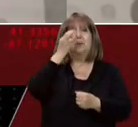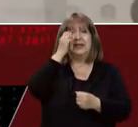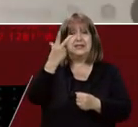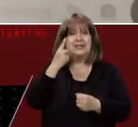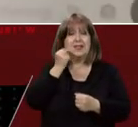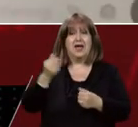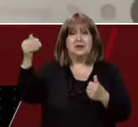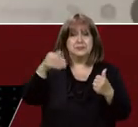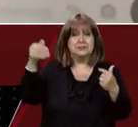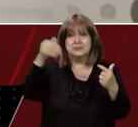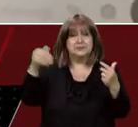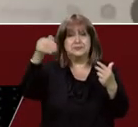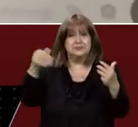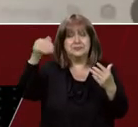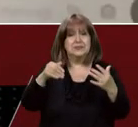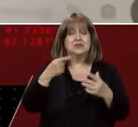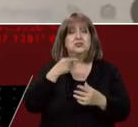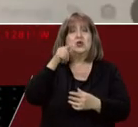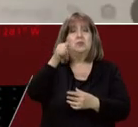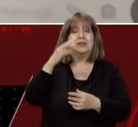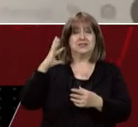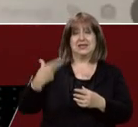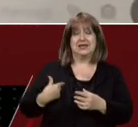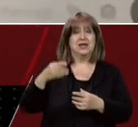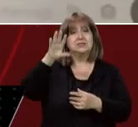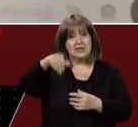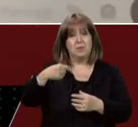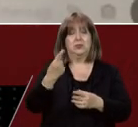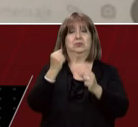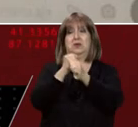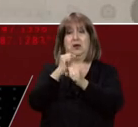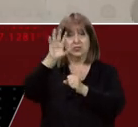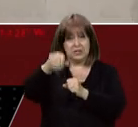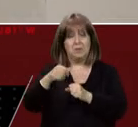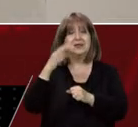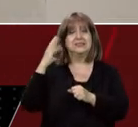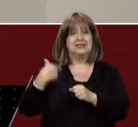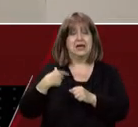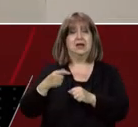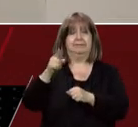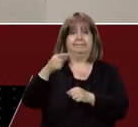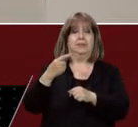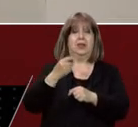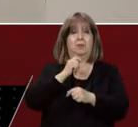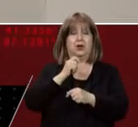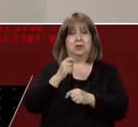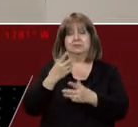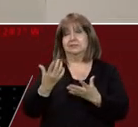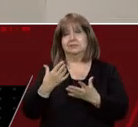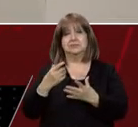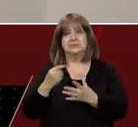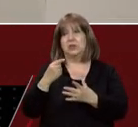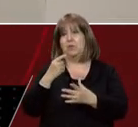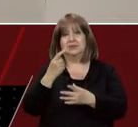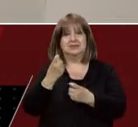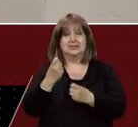pongo a usted porque es mujer. Sí. Yo la llevo a usted 23 días, la saco de su trabajo. usted no es periodista, sino que gana el día a día, en